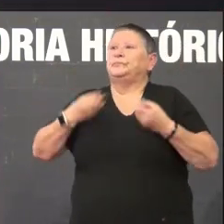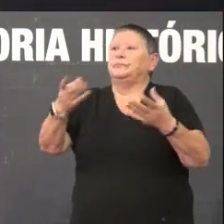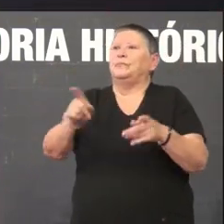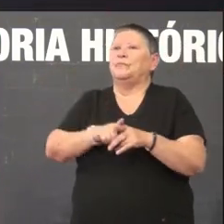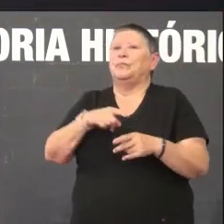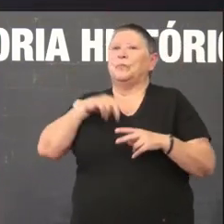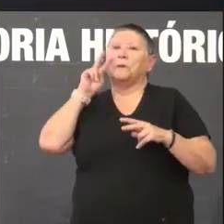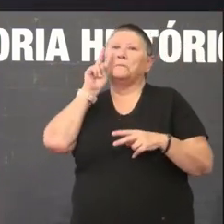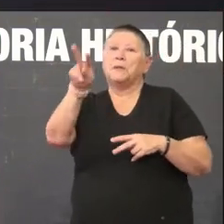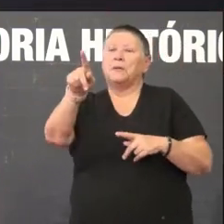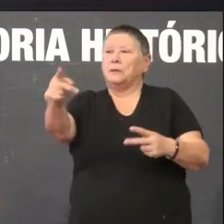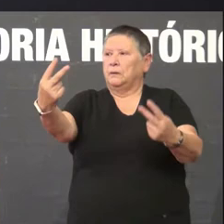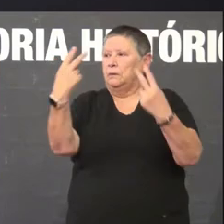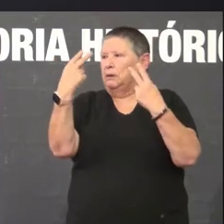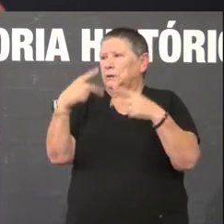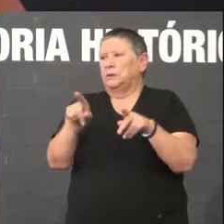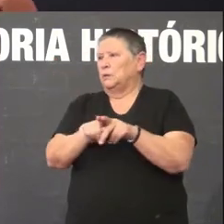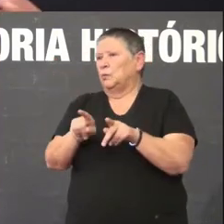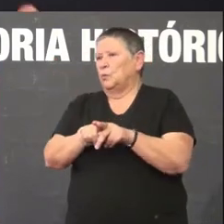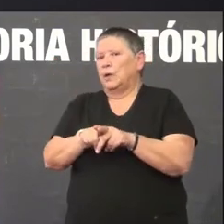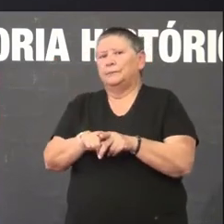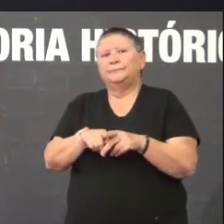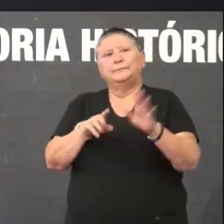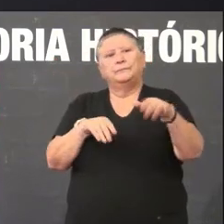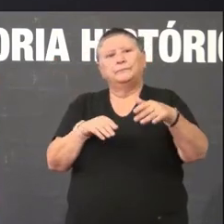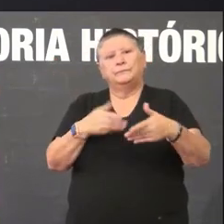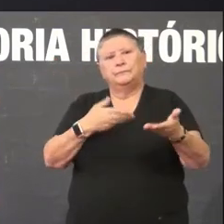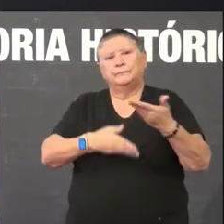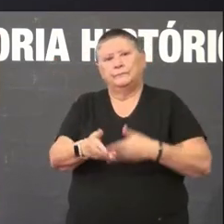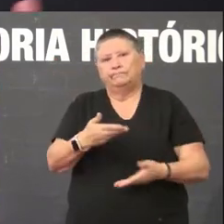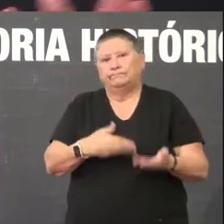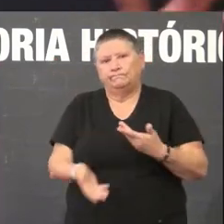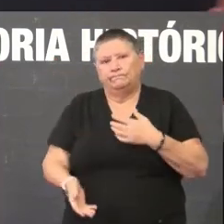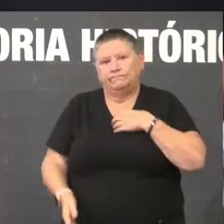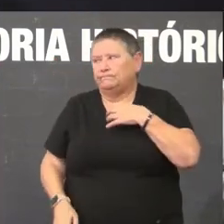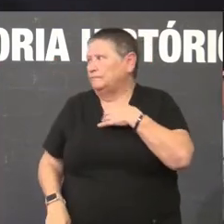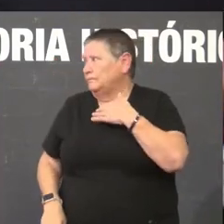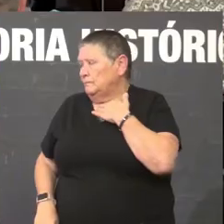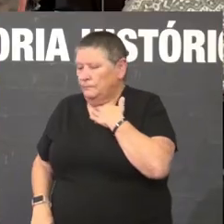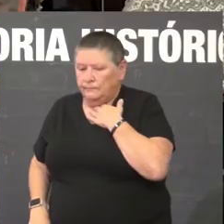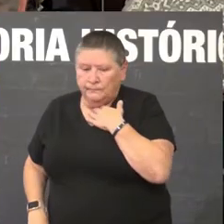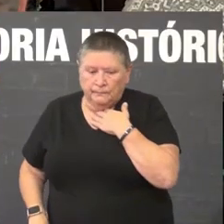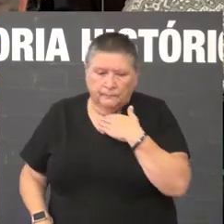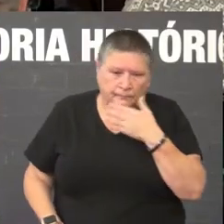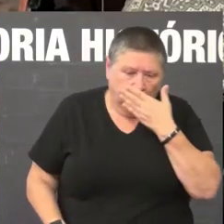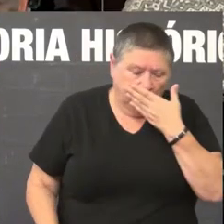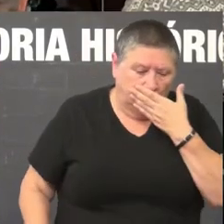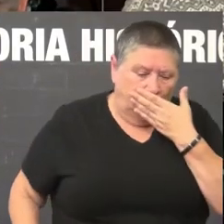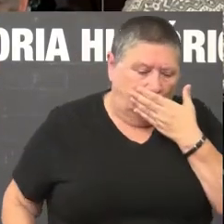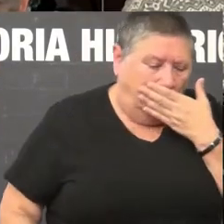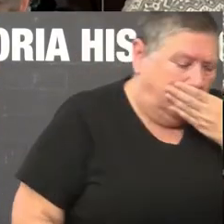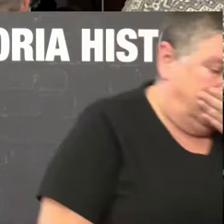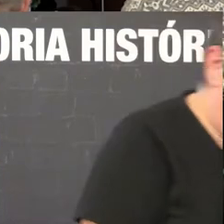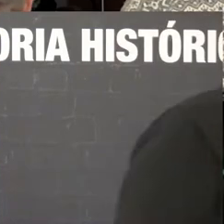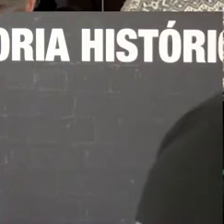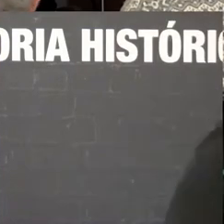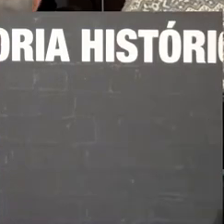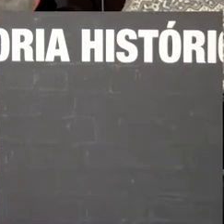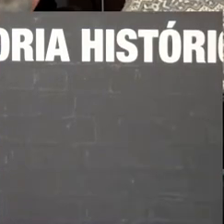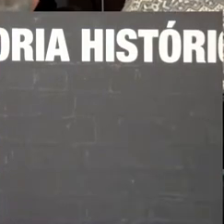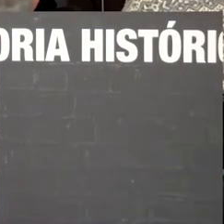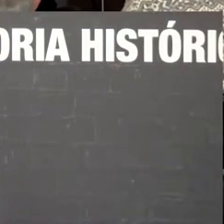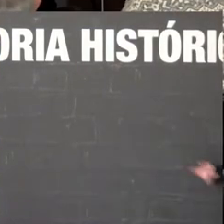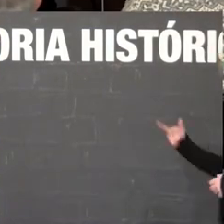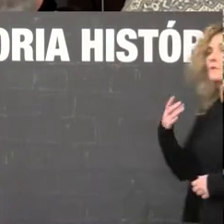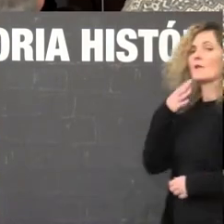hacia ustedes. Únicamente que hemos sentido inquietudes. Hablaba del abuelo como masón. Mi abuelo también fue